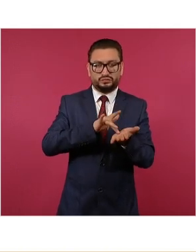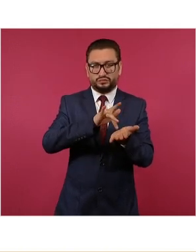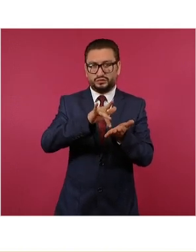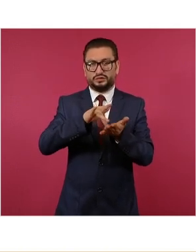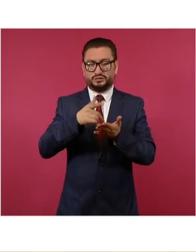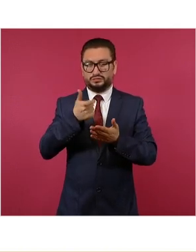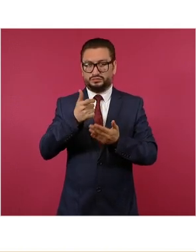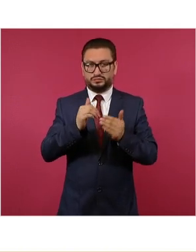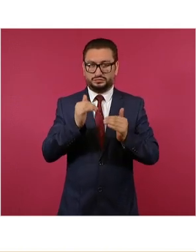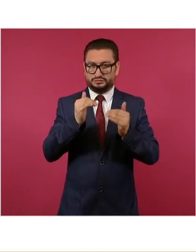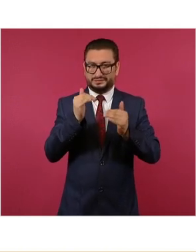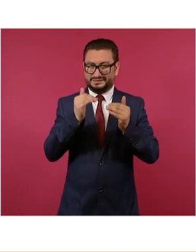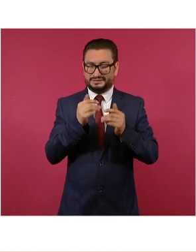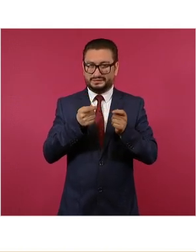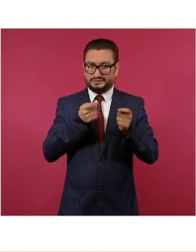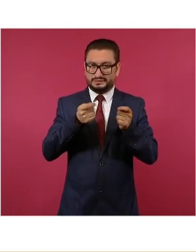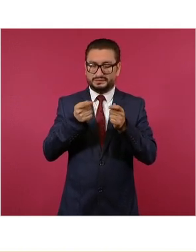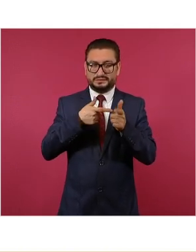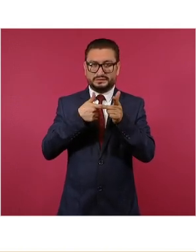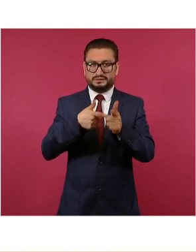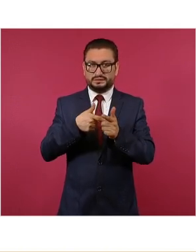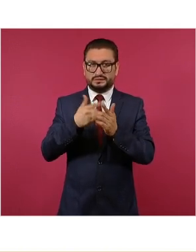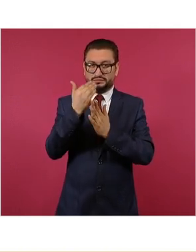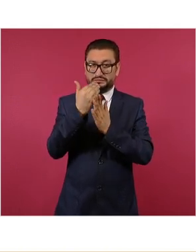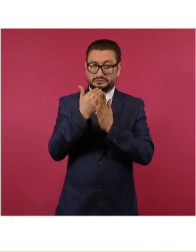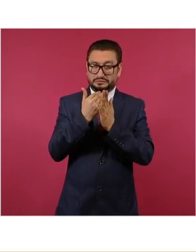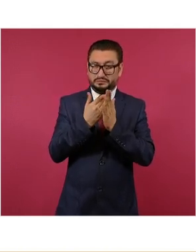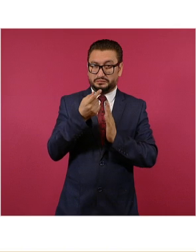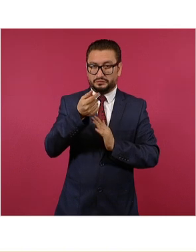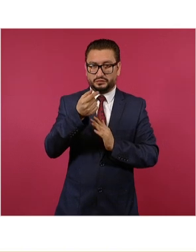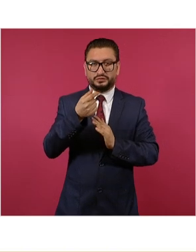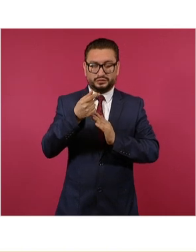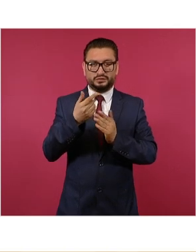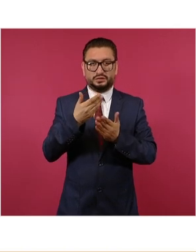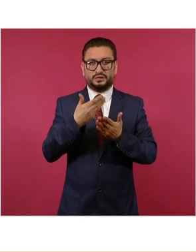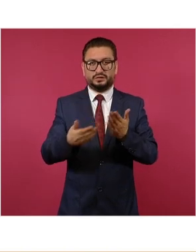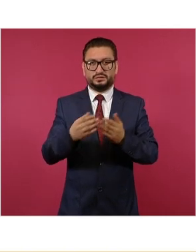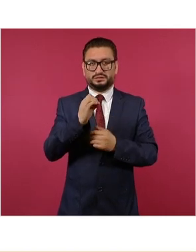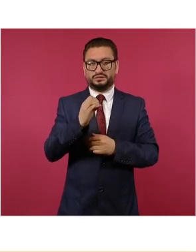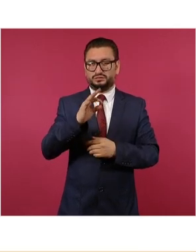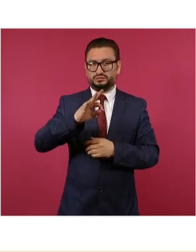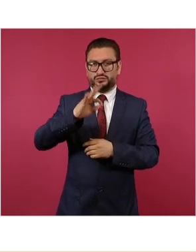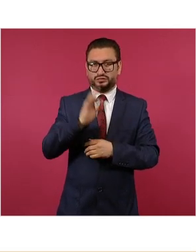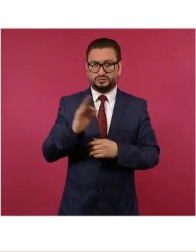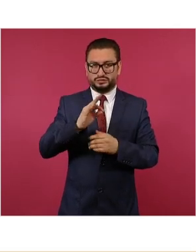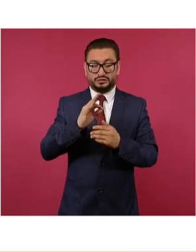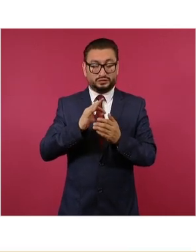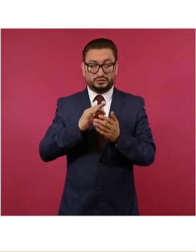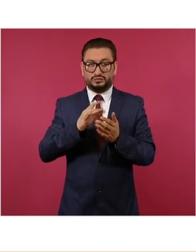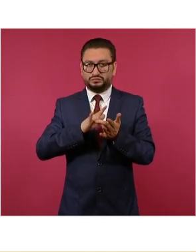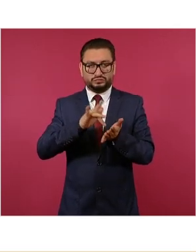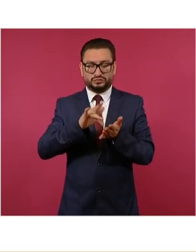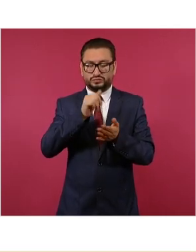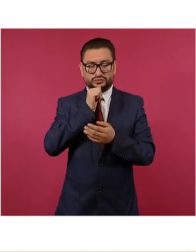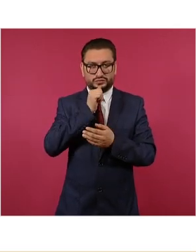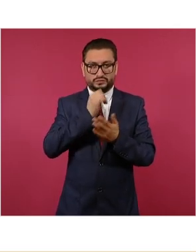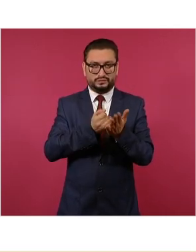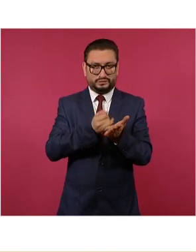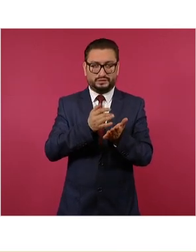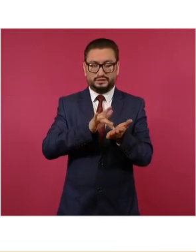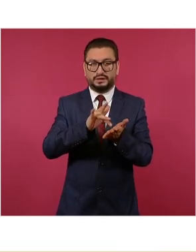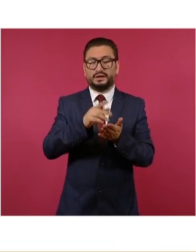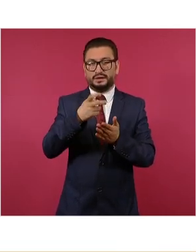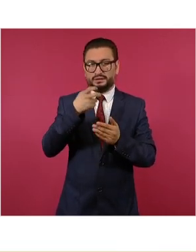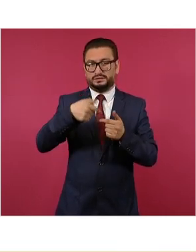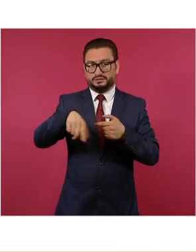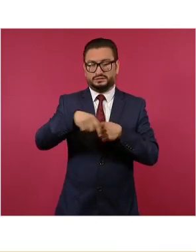esos precios y con esa sensible tendencia a la baja, aún con 0% de incentivo fiscal, lo mismo que va a suceder en